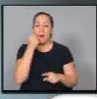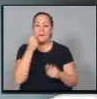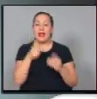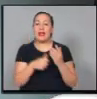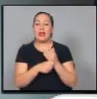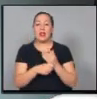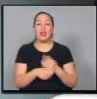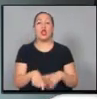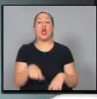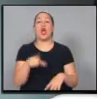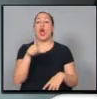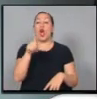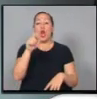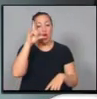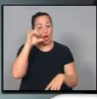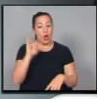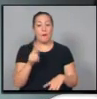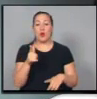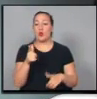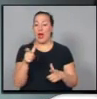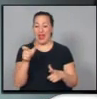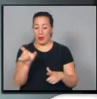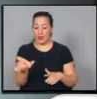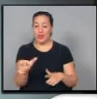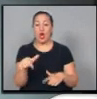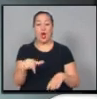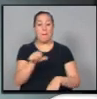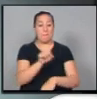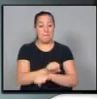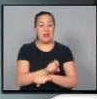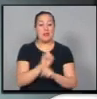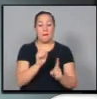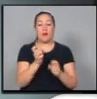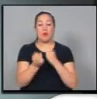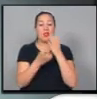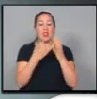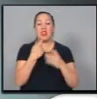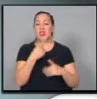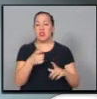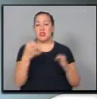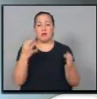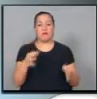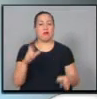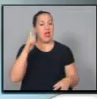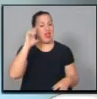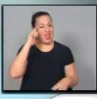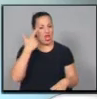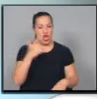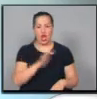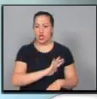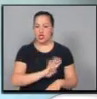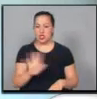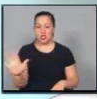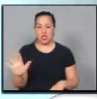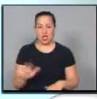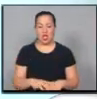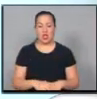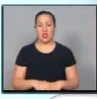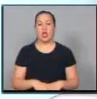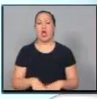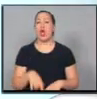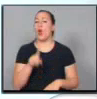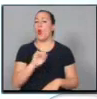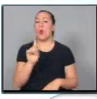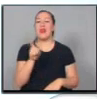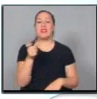no aparece en los videos. Hoy está detenido. Fue el que declaró, el que dijo ser inocente, el que no es el del video.